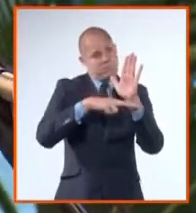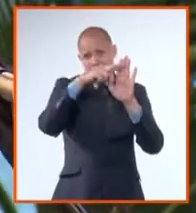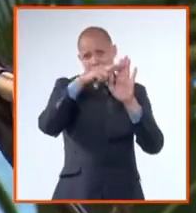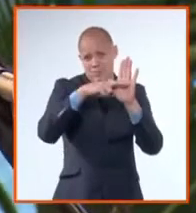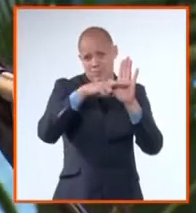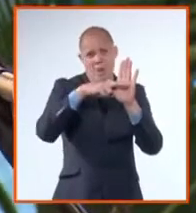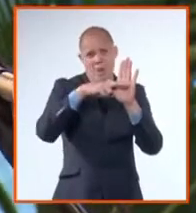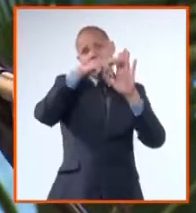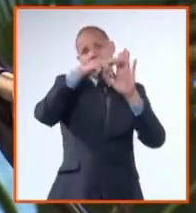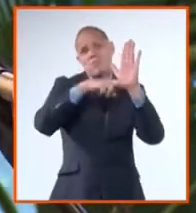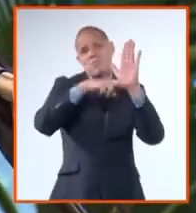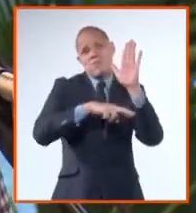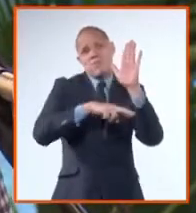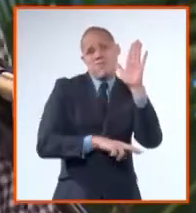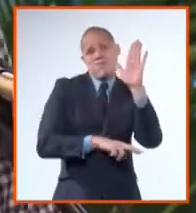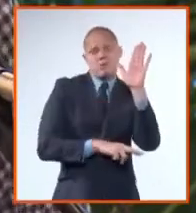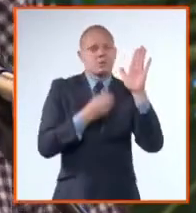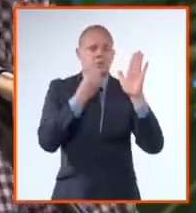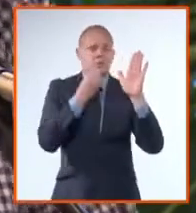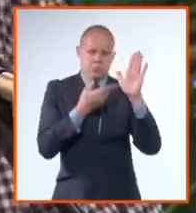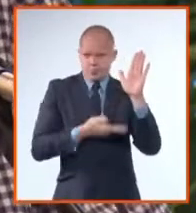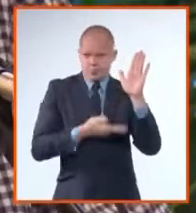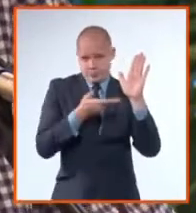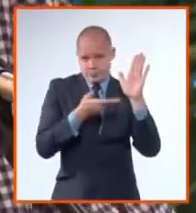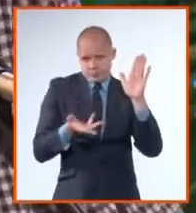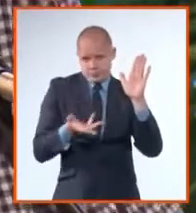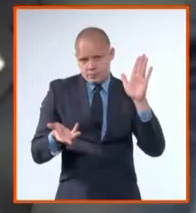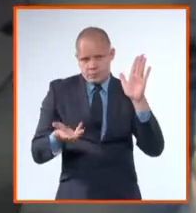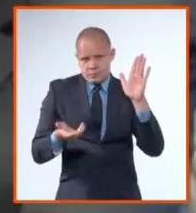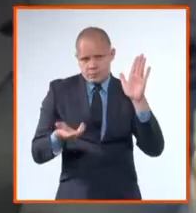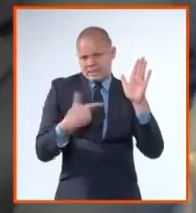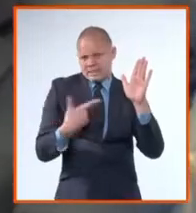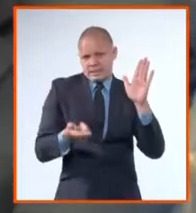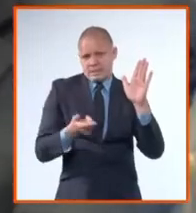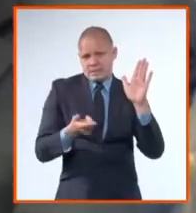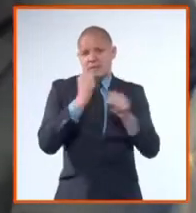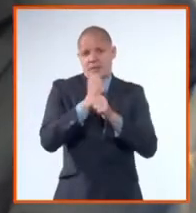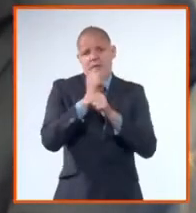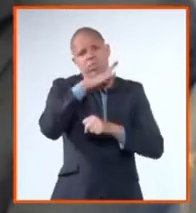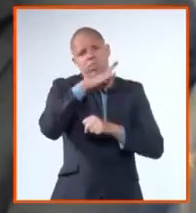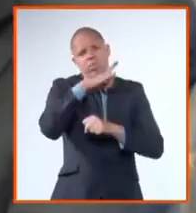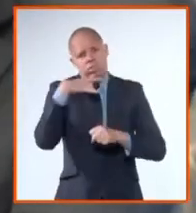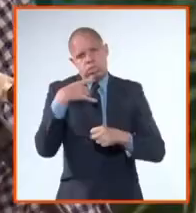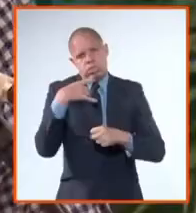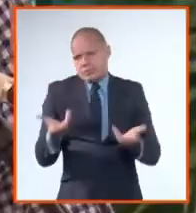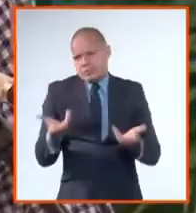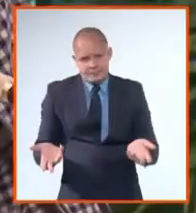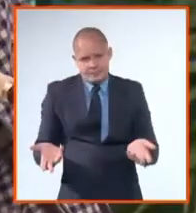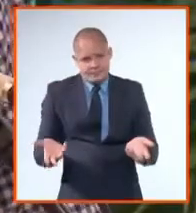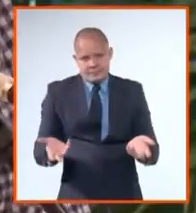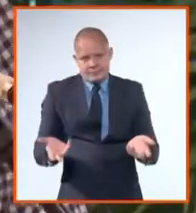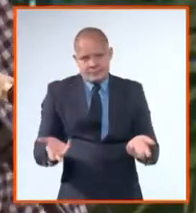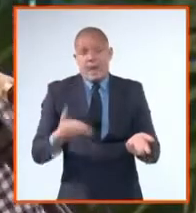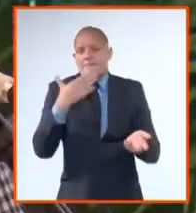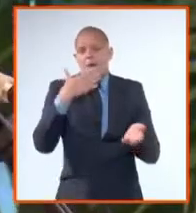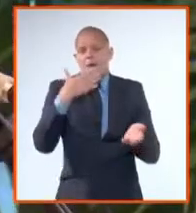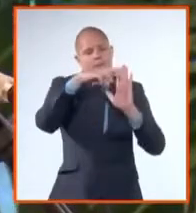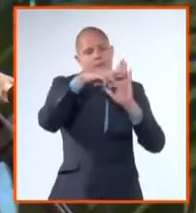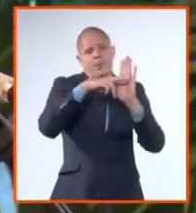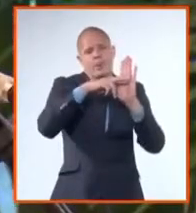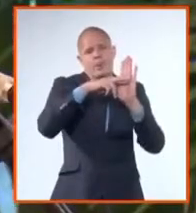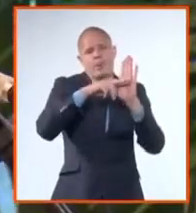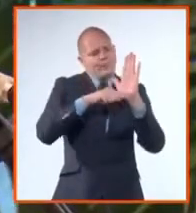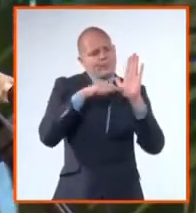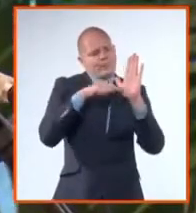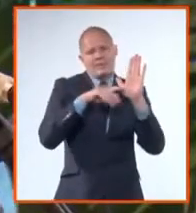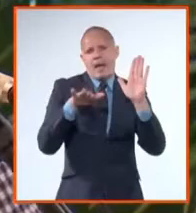sabe que no puede perfectamente funcionarse sin ellas. Por lo tanto, creo que eso requiere un pensamiento. Termino. Mucho debería también